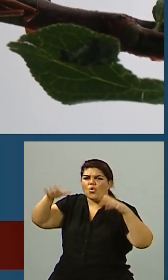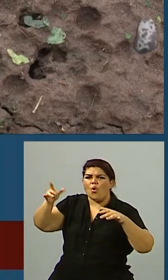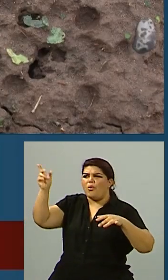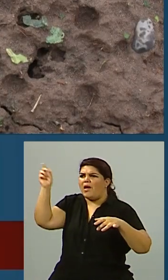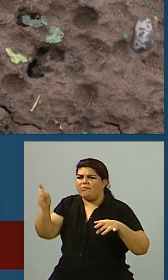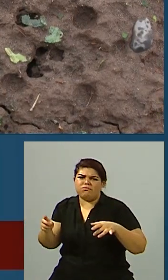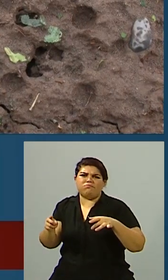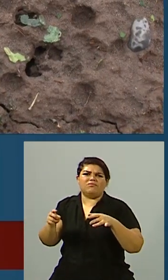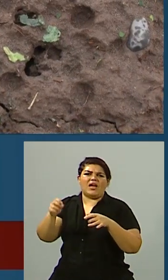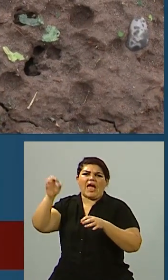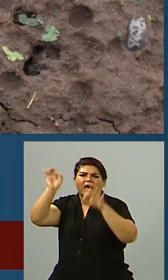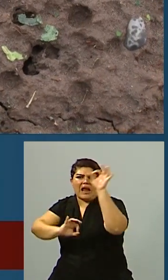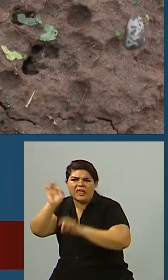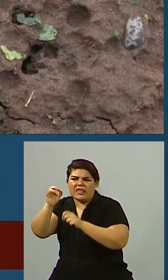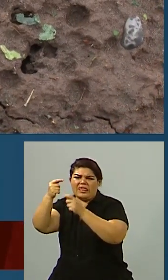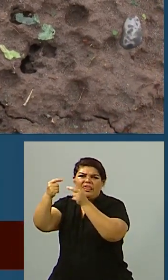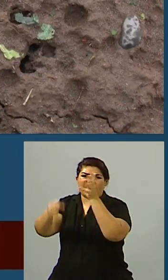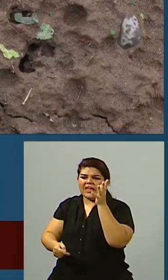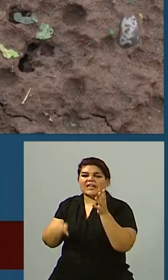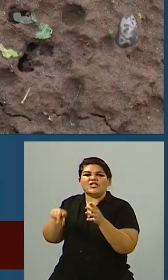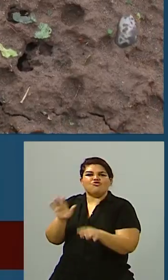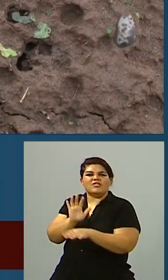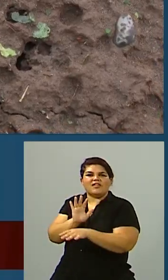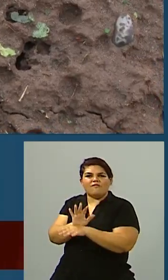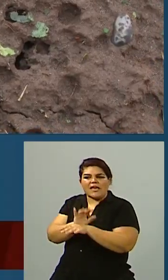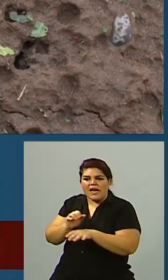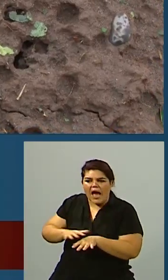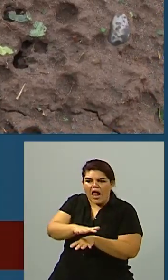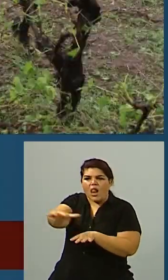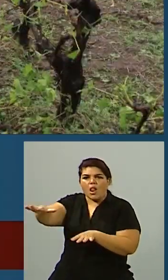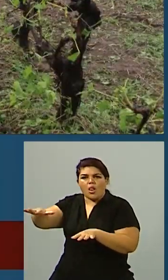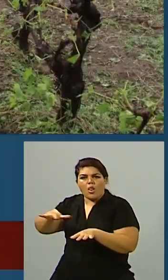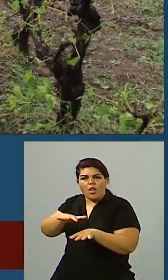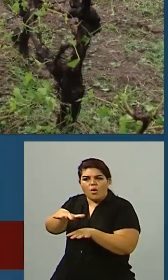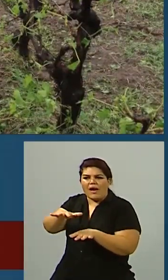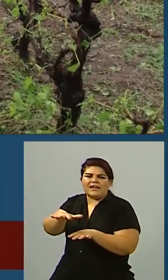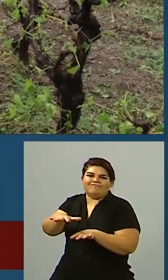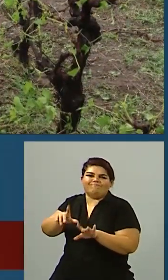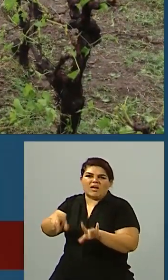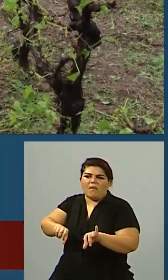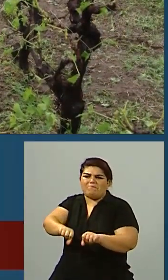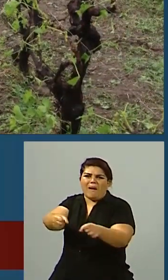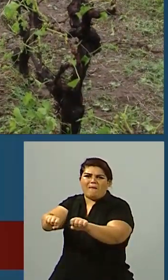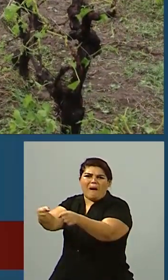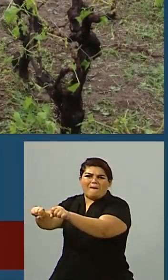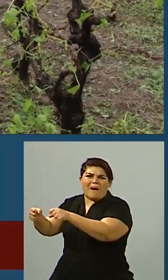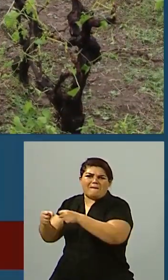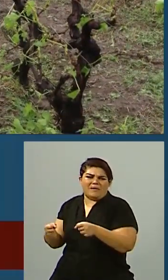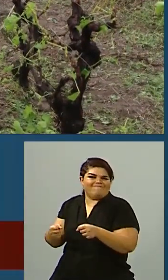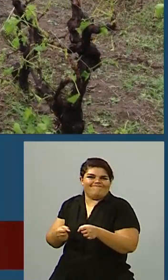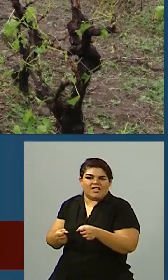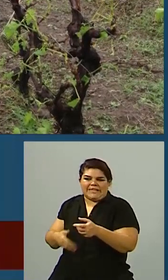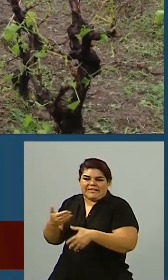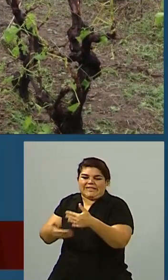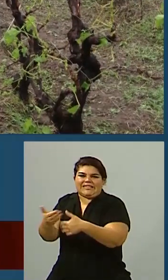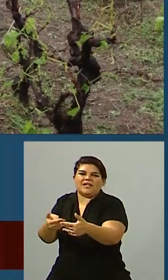siempre a un productor. Entonces depende mucho del estado de la planta y de lo que se puede hacer después. Vos hablabas de